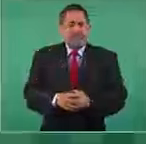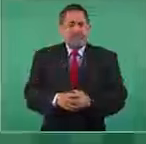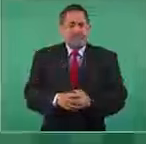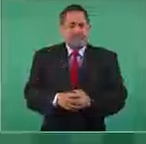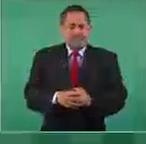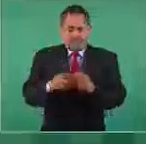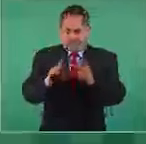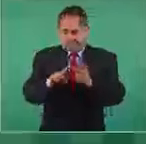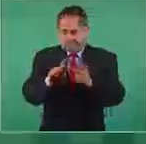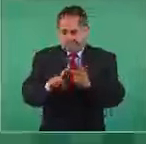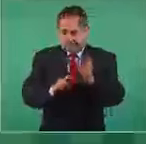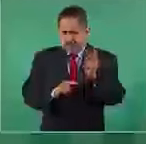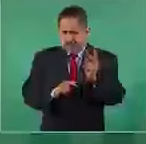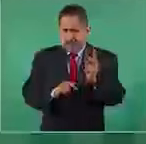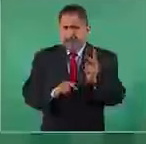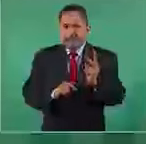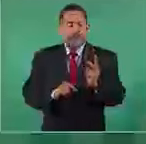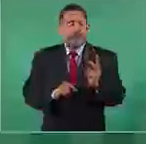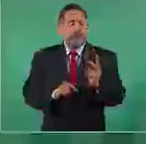Segundo,